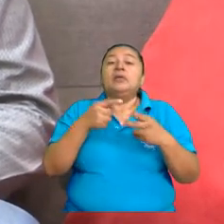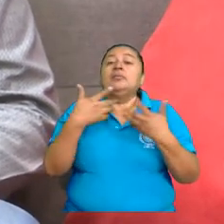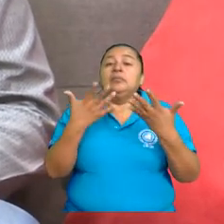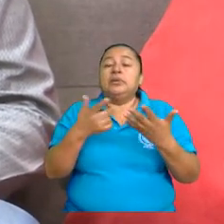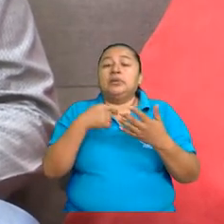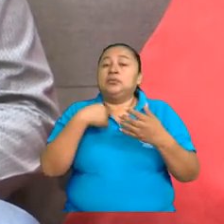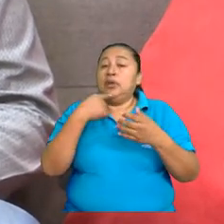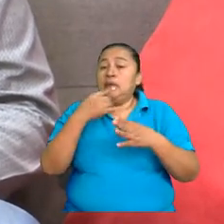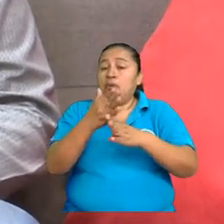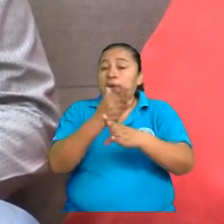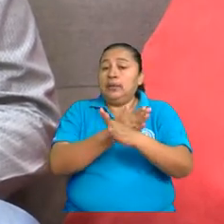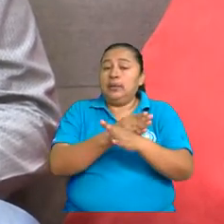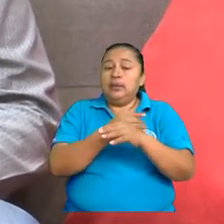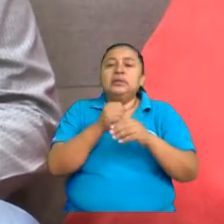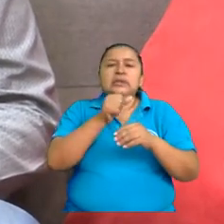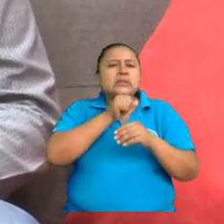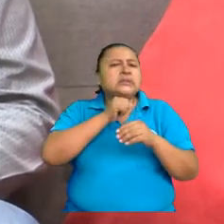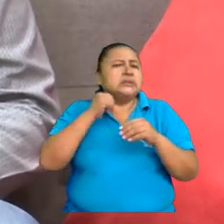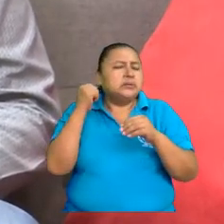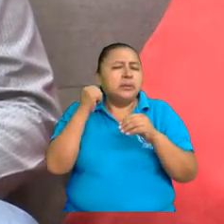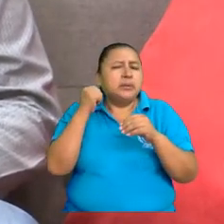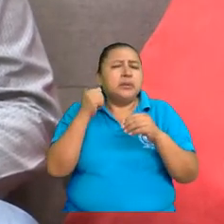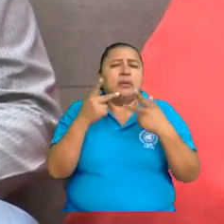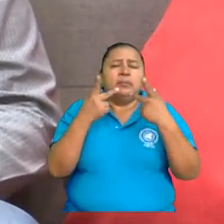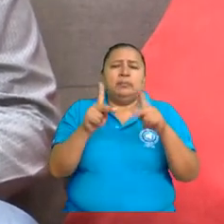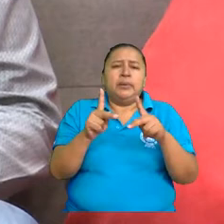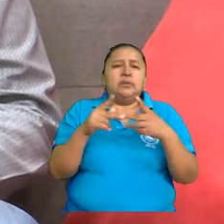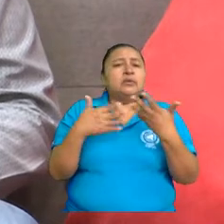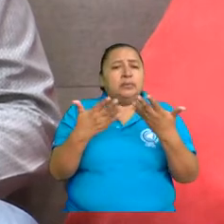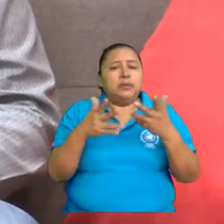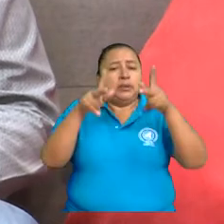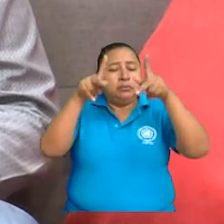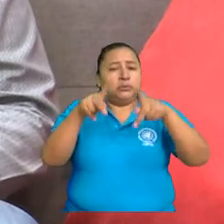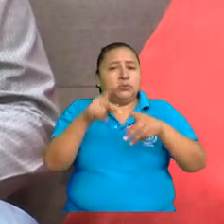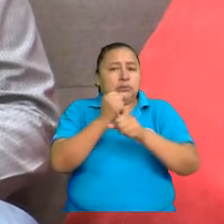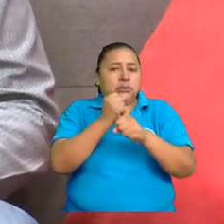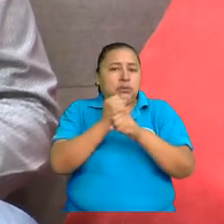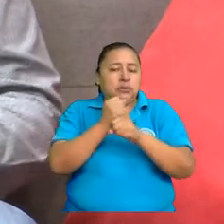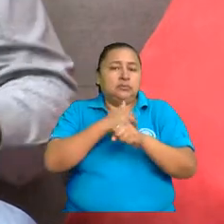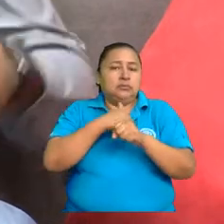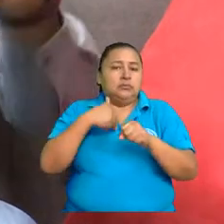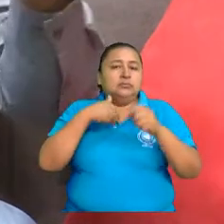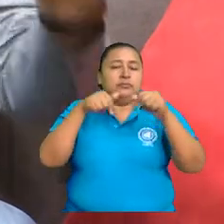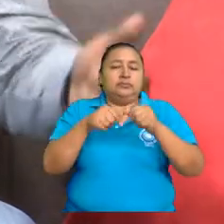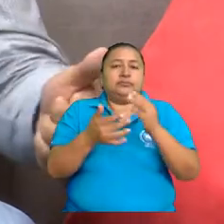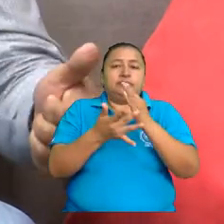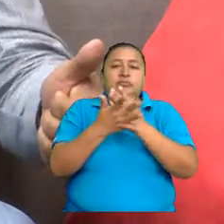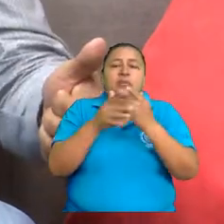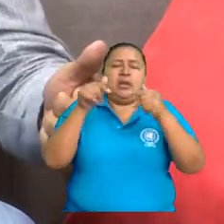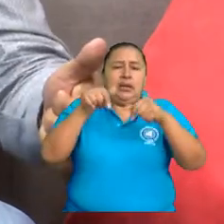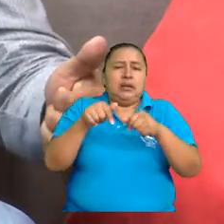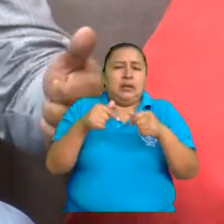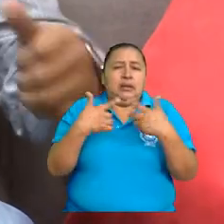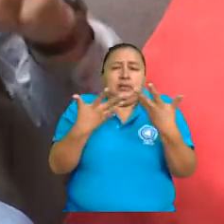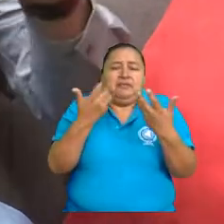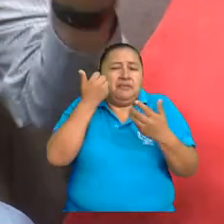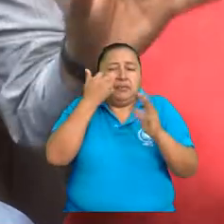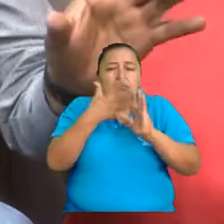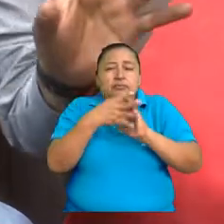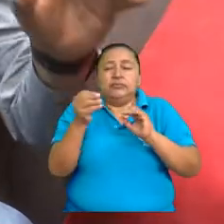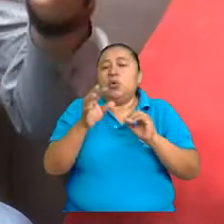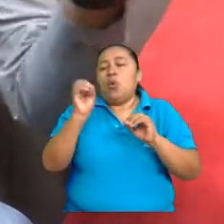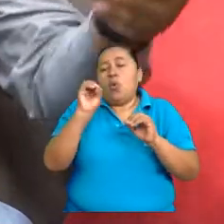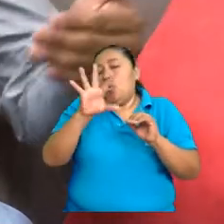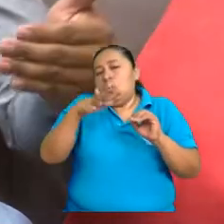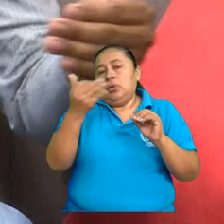precisamente usted mencionaba los reactivos, pero también la capacidad técnica con la que cuenta nuestro país para, frente a esta pandemia u otra